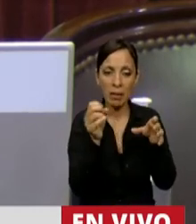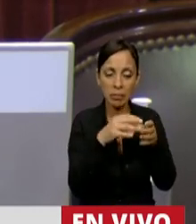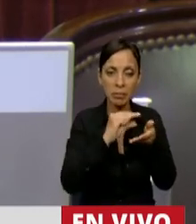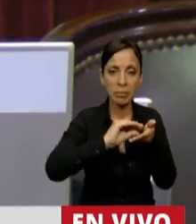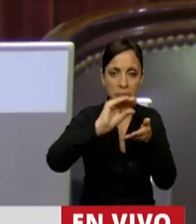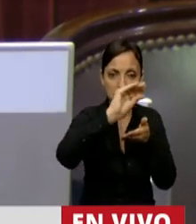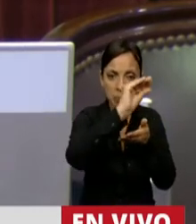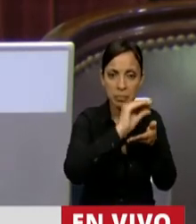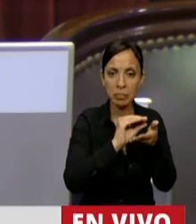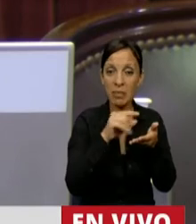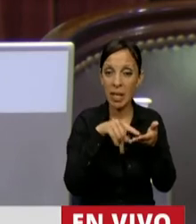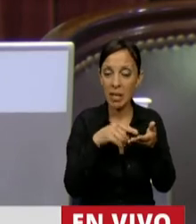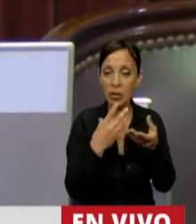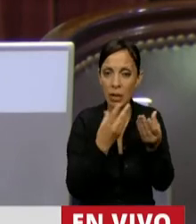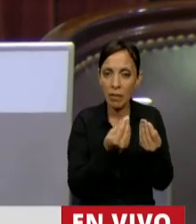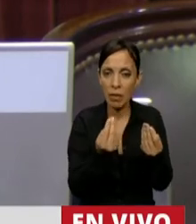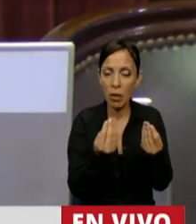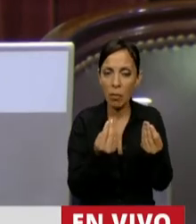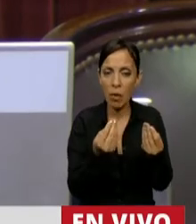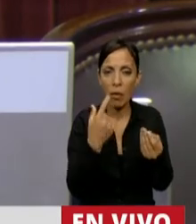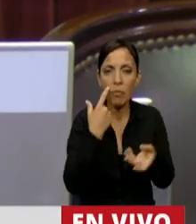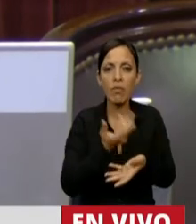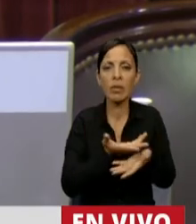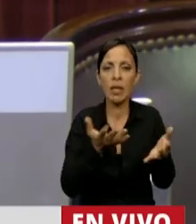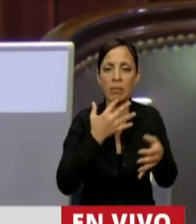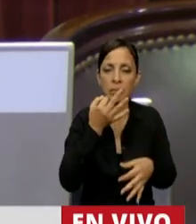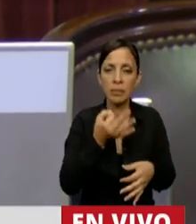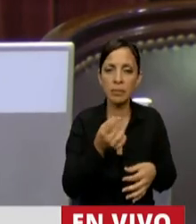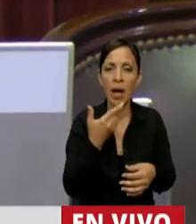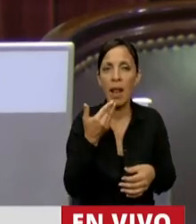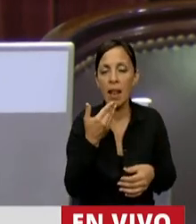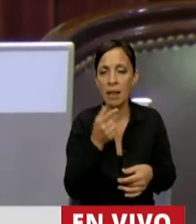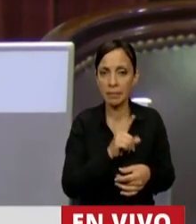hechos, no con las palabras, señor presidente.